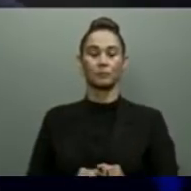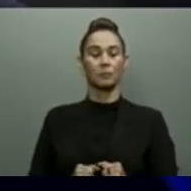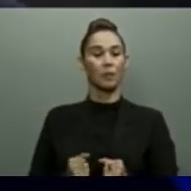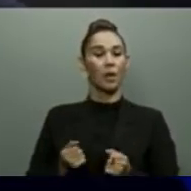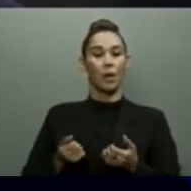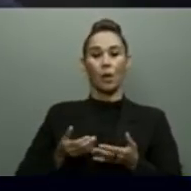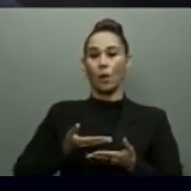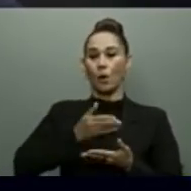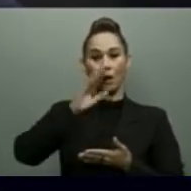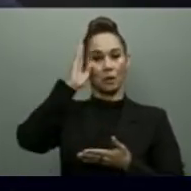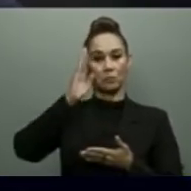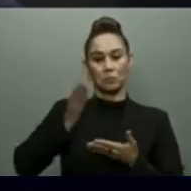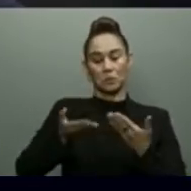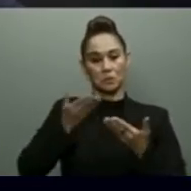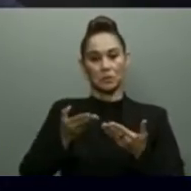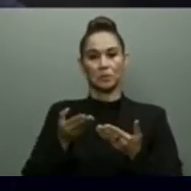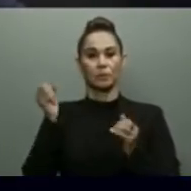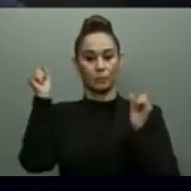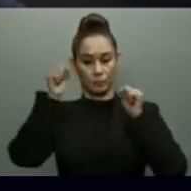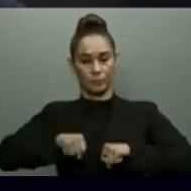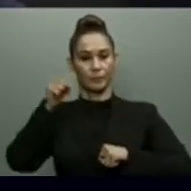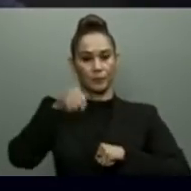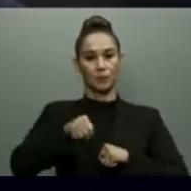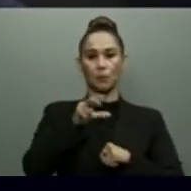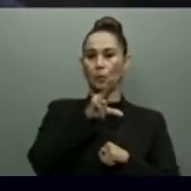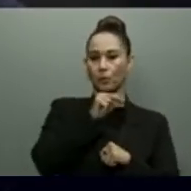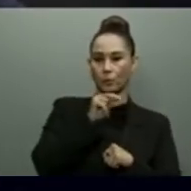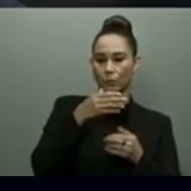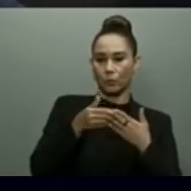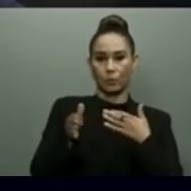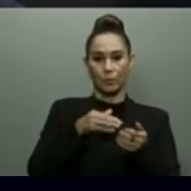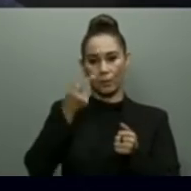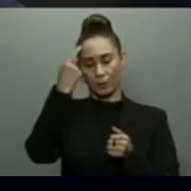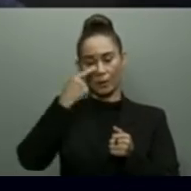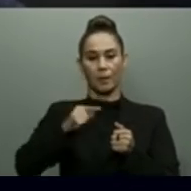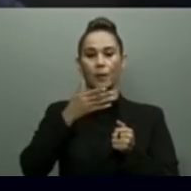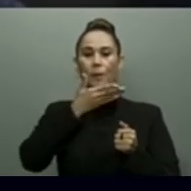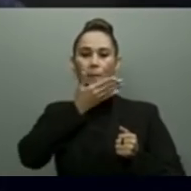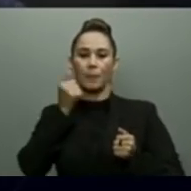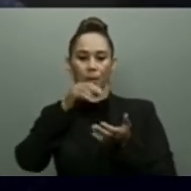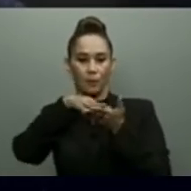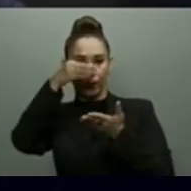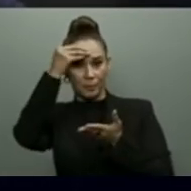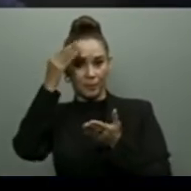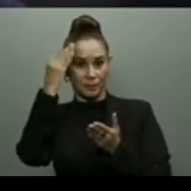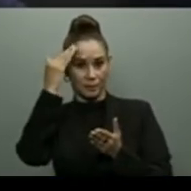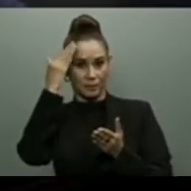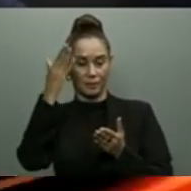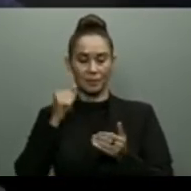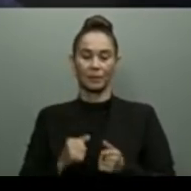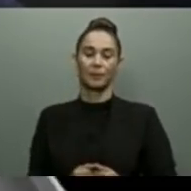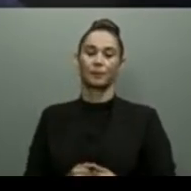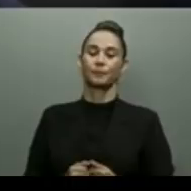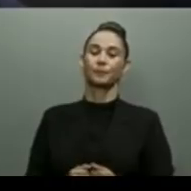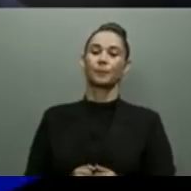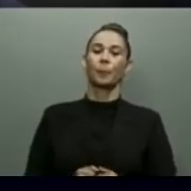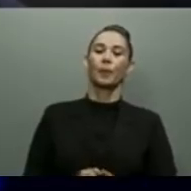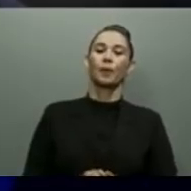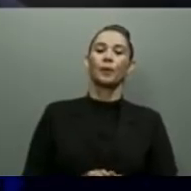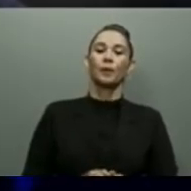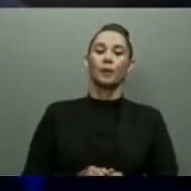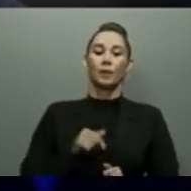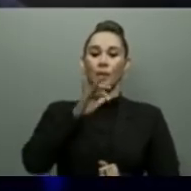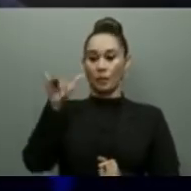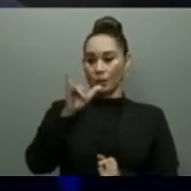que nunca, pero siempre es mejor prever que lamentar. En tal virtud y siguiendo los modelos que en